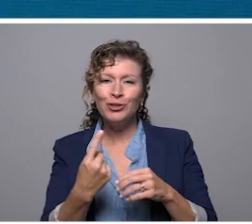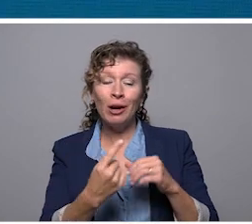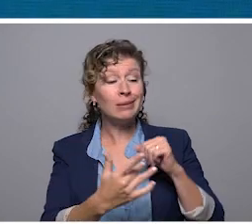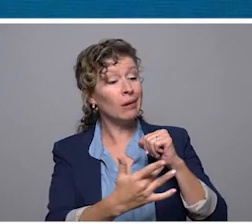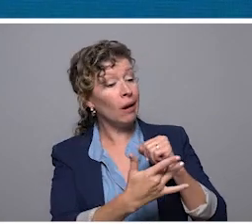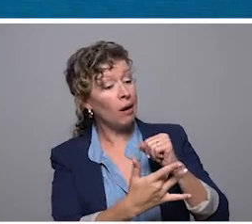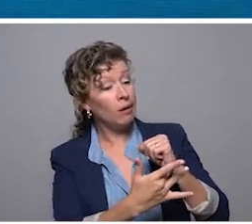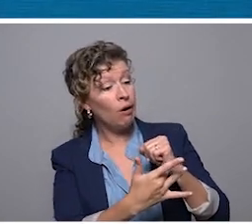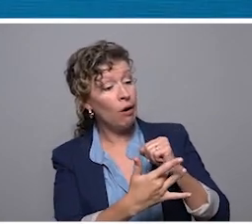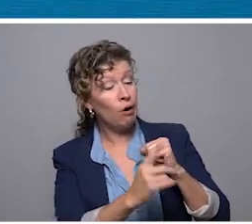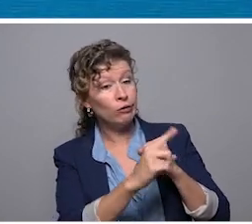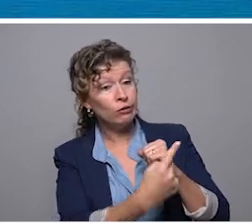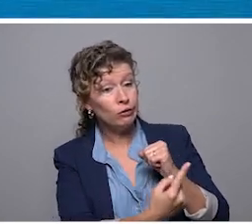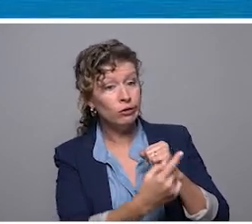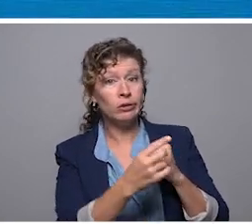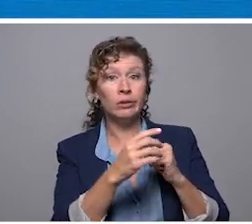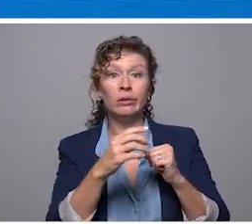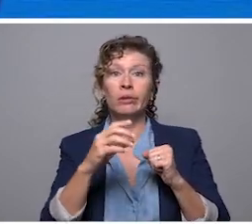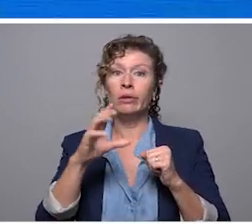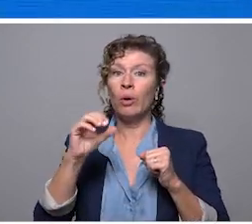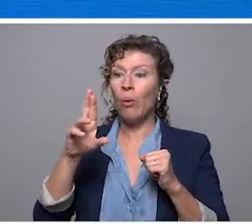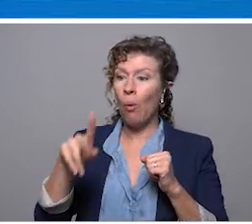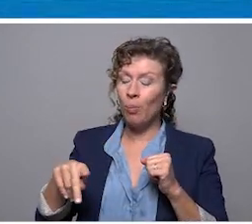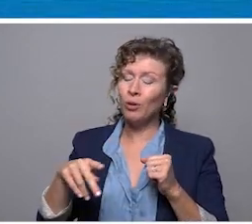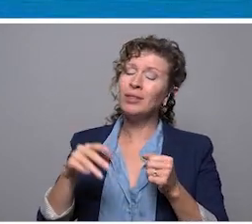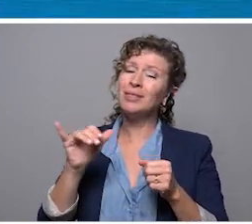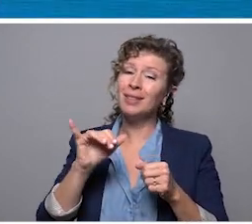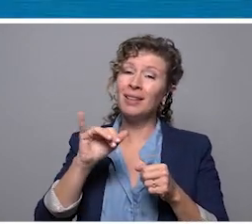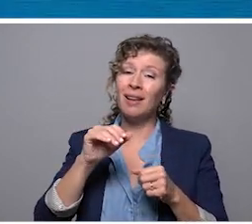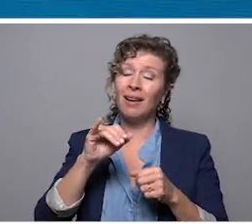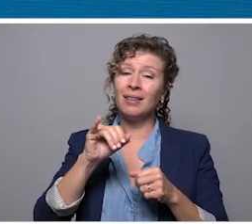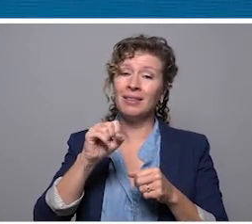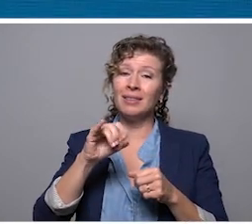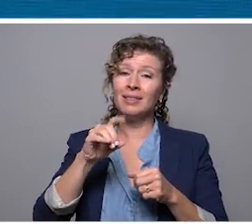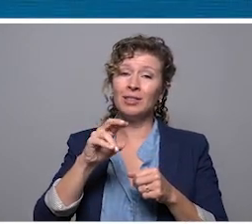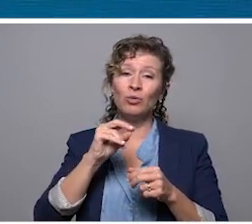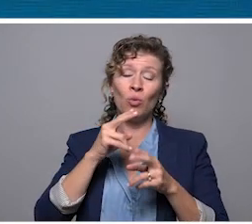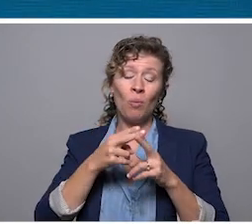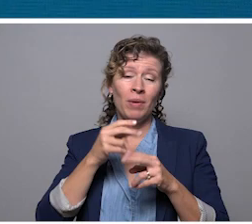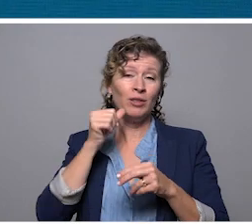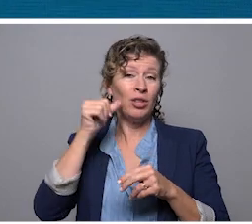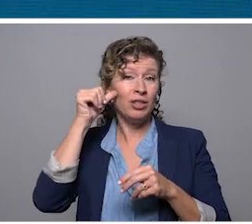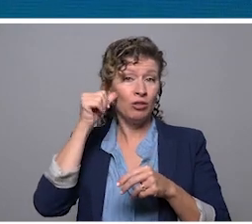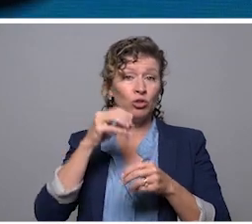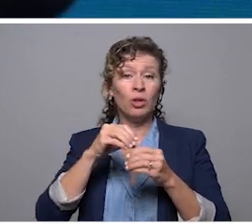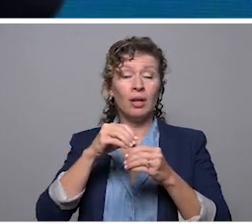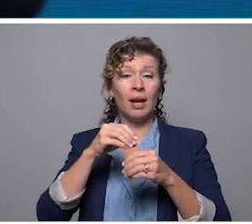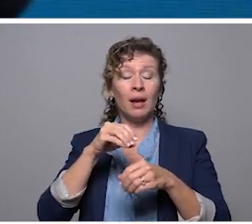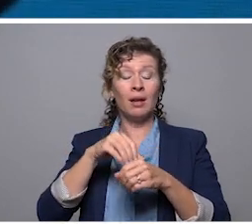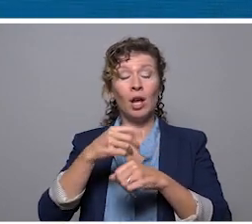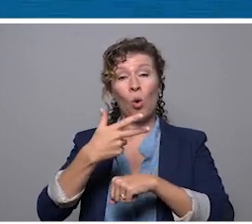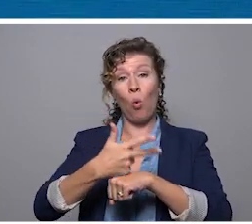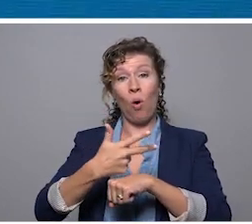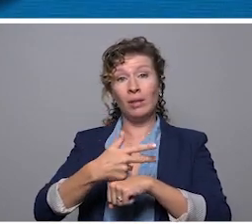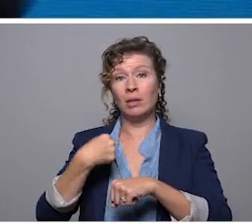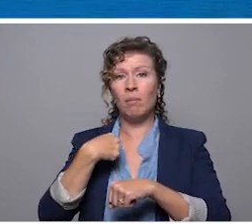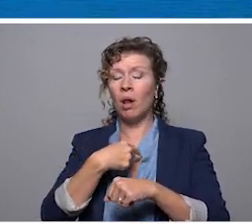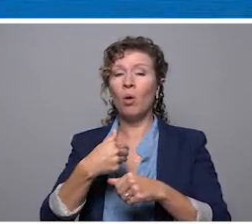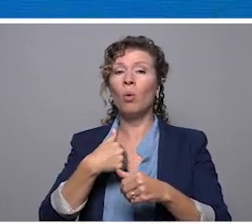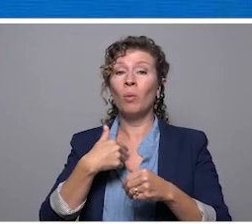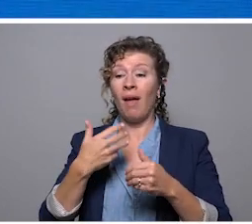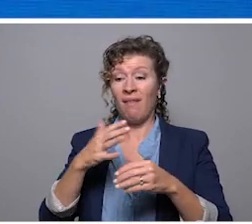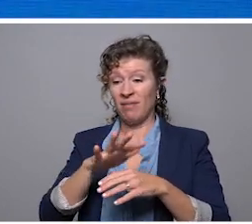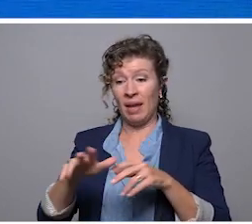y cidro también decía ayer que en Guatemala existen muchísimos millones de teléfonos celulares 40